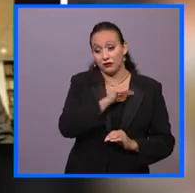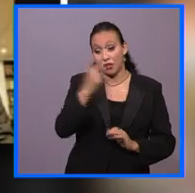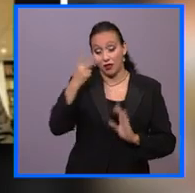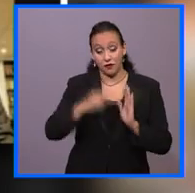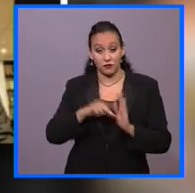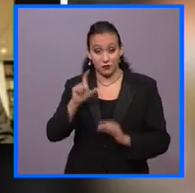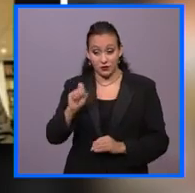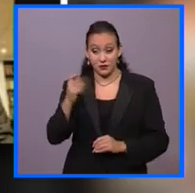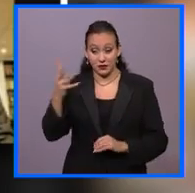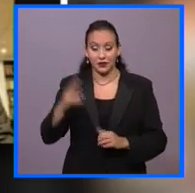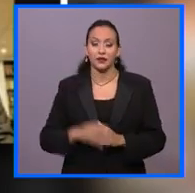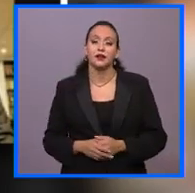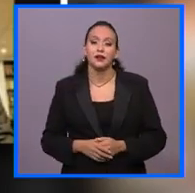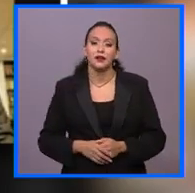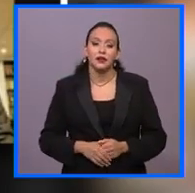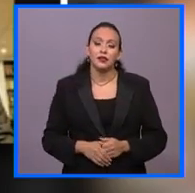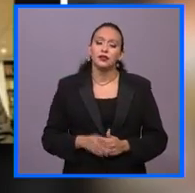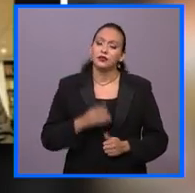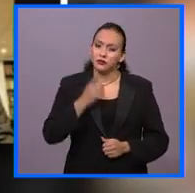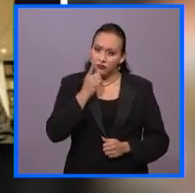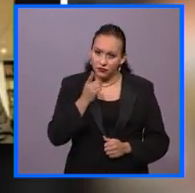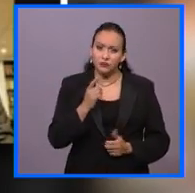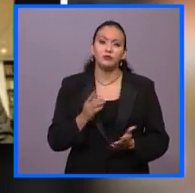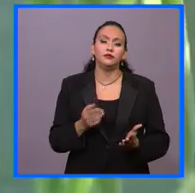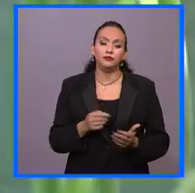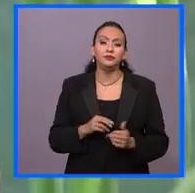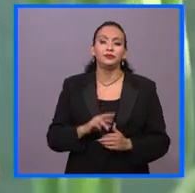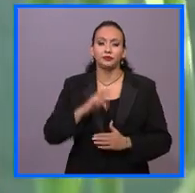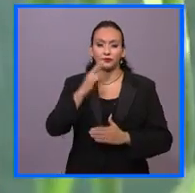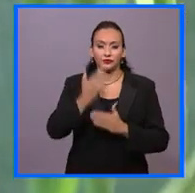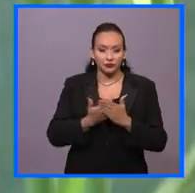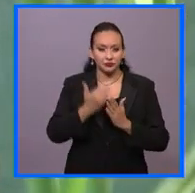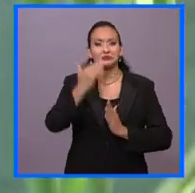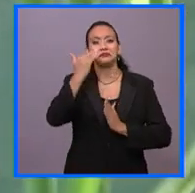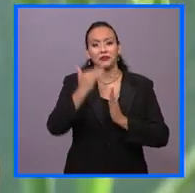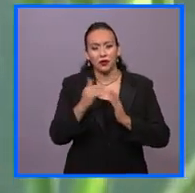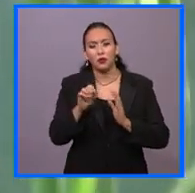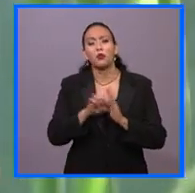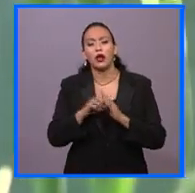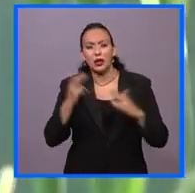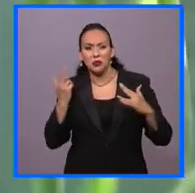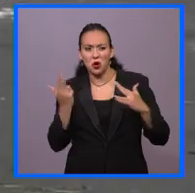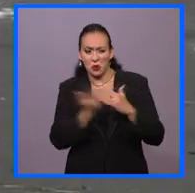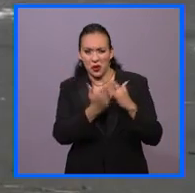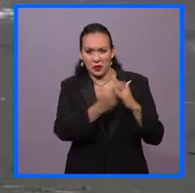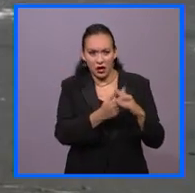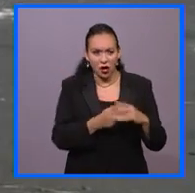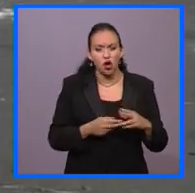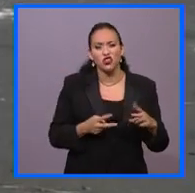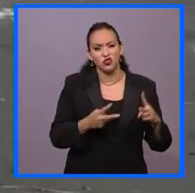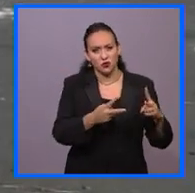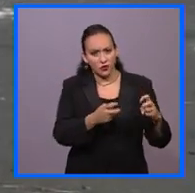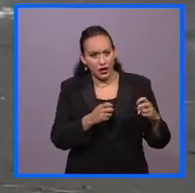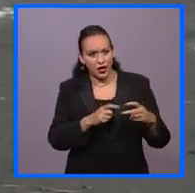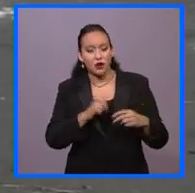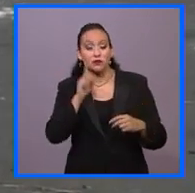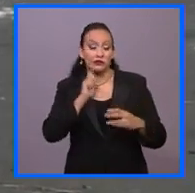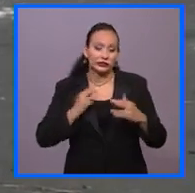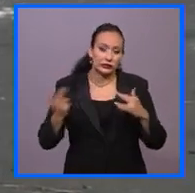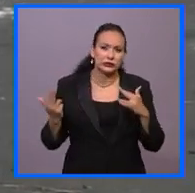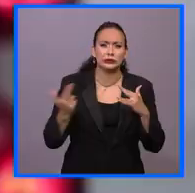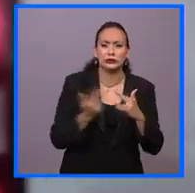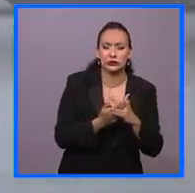2021-2024. Indicó que se ha reducido la incidencia de delitos de alto impacto como homicidio doloso, extorsión,